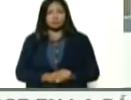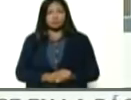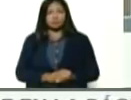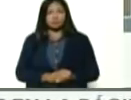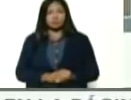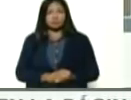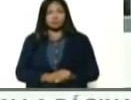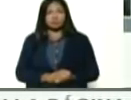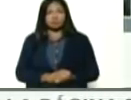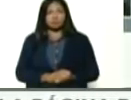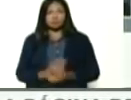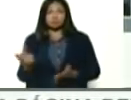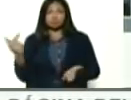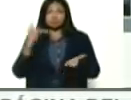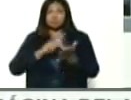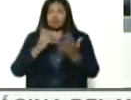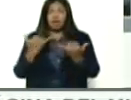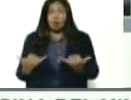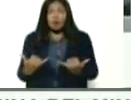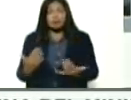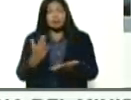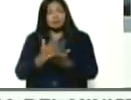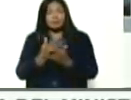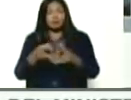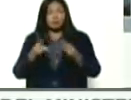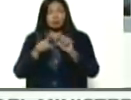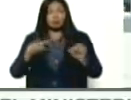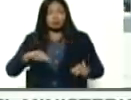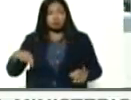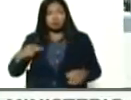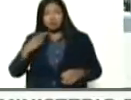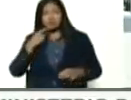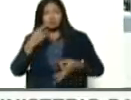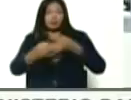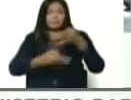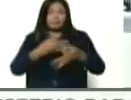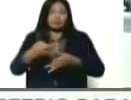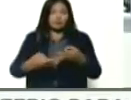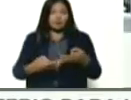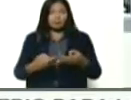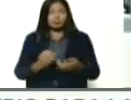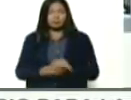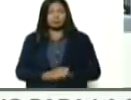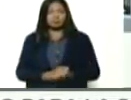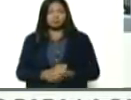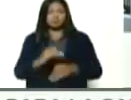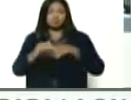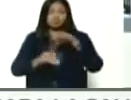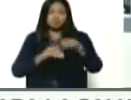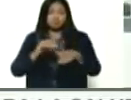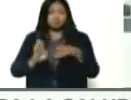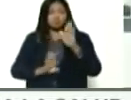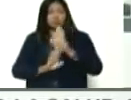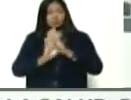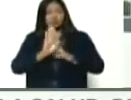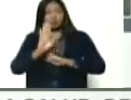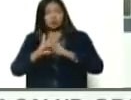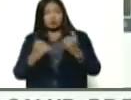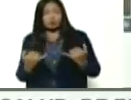ligados como siempre hemos dicho nosotros paso a paso a paso vamos a incrementar